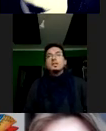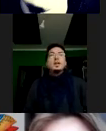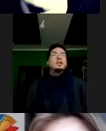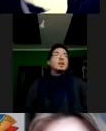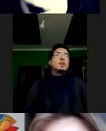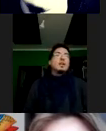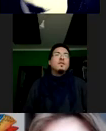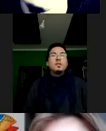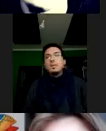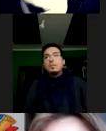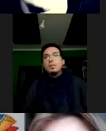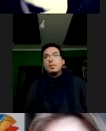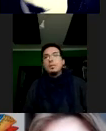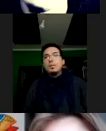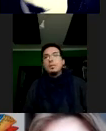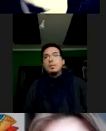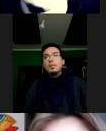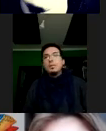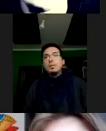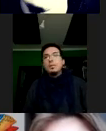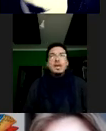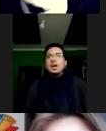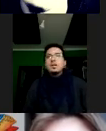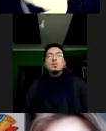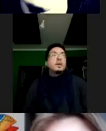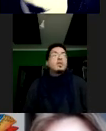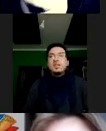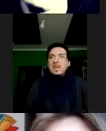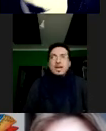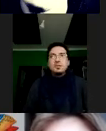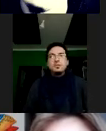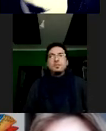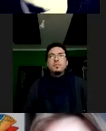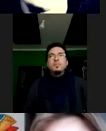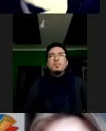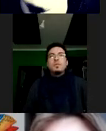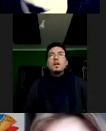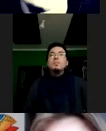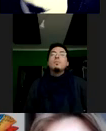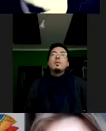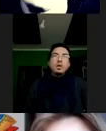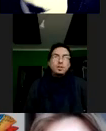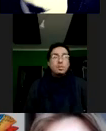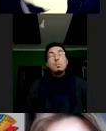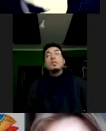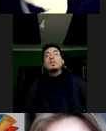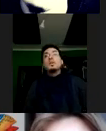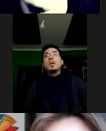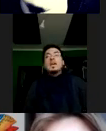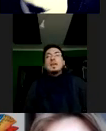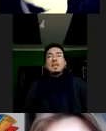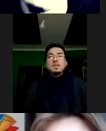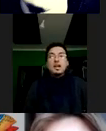de la cercha, de las puertas interiores, de la escalera, no podría conocer nada de eso. En cambio, el plano de corte me permite